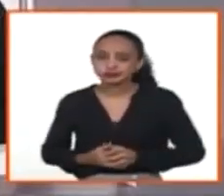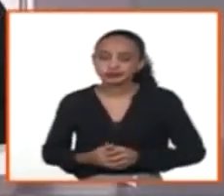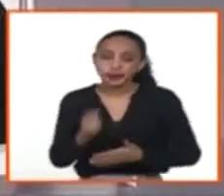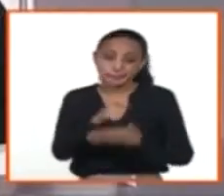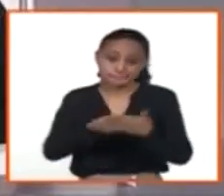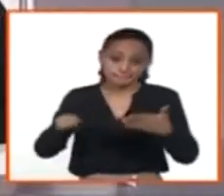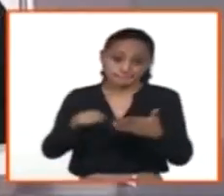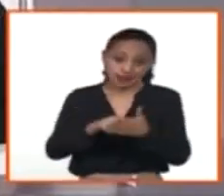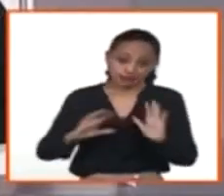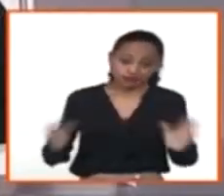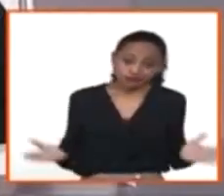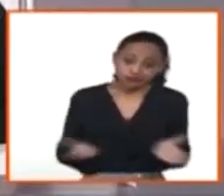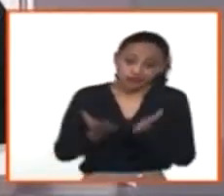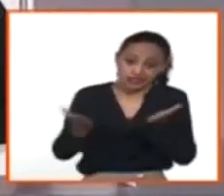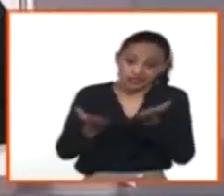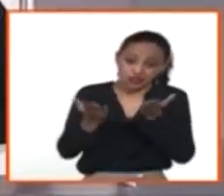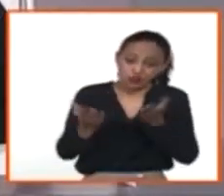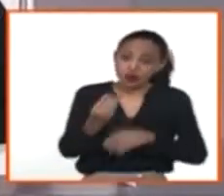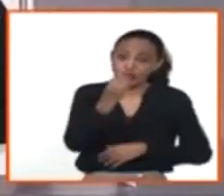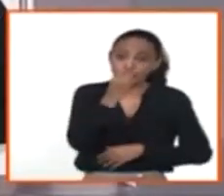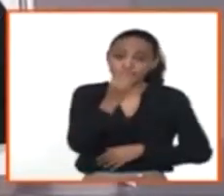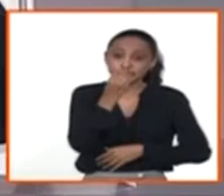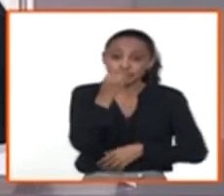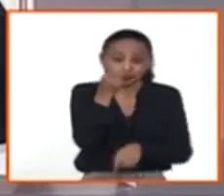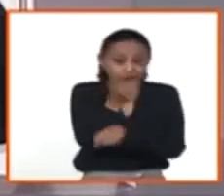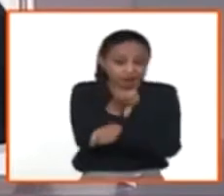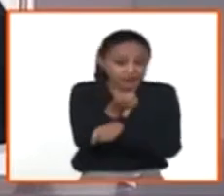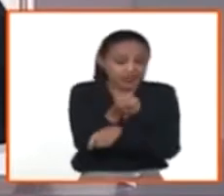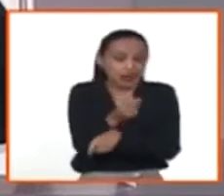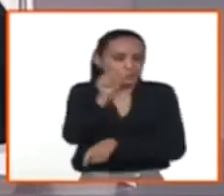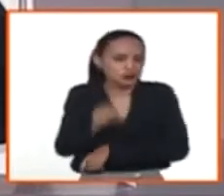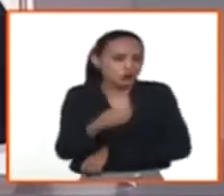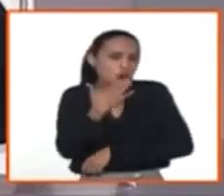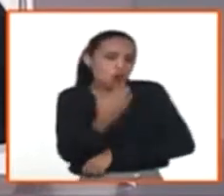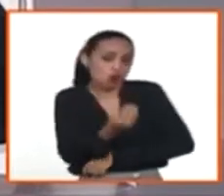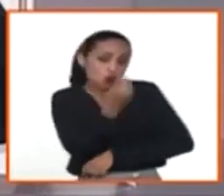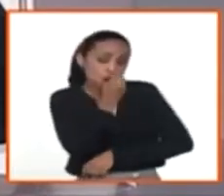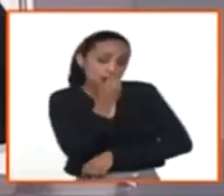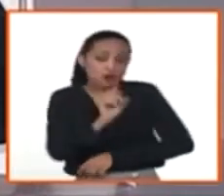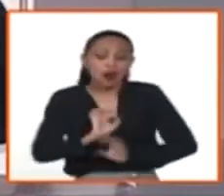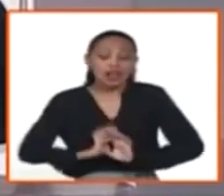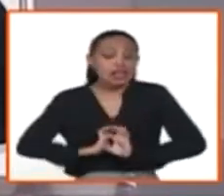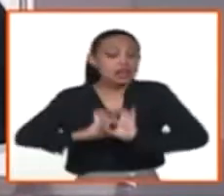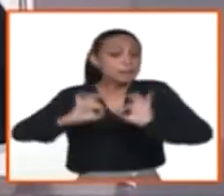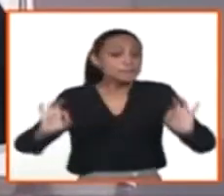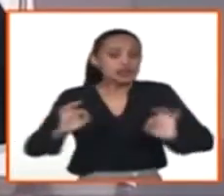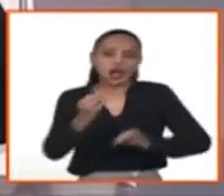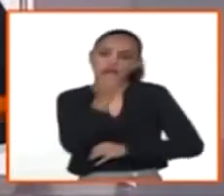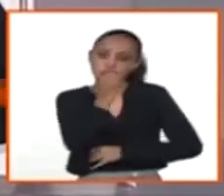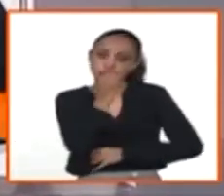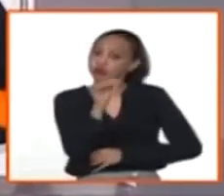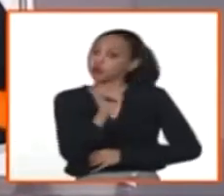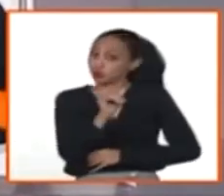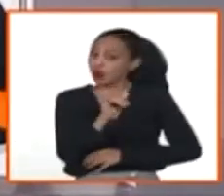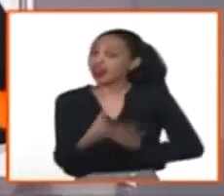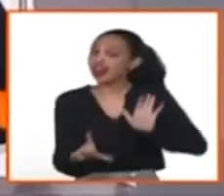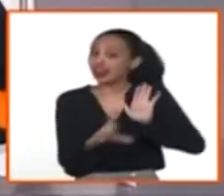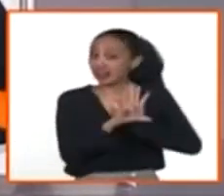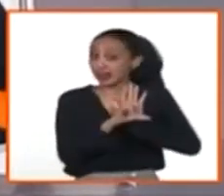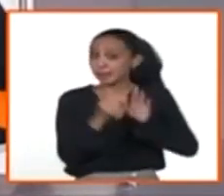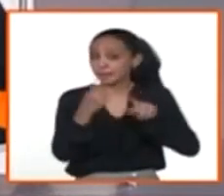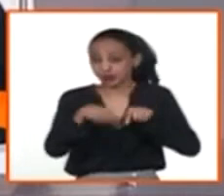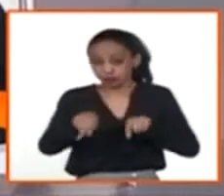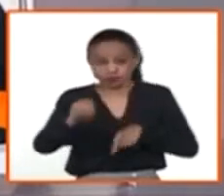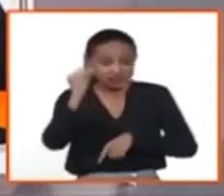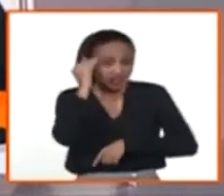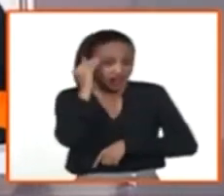Alimentaria y Educación Nutricional, la calidad y la inocuidad de los alimentos también es desarrollada en la ley. Pero como todos conocemos, hay normas específicas,